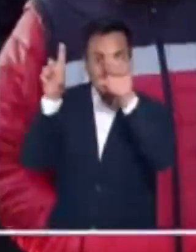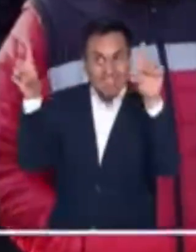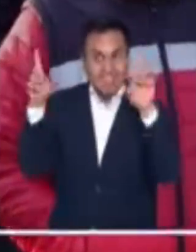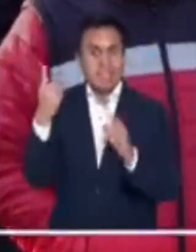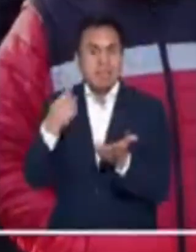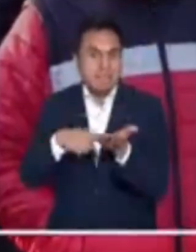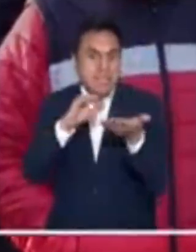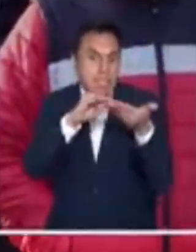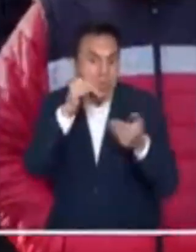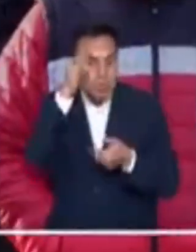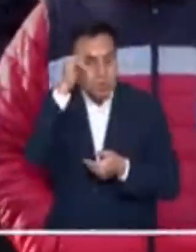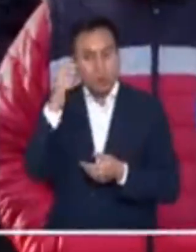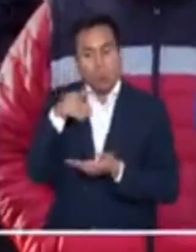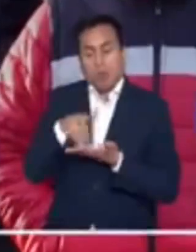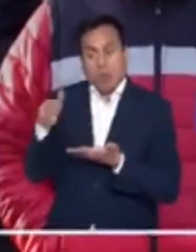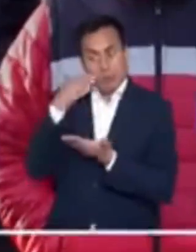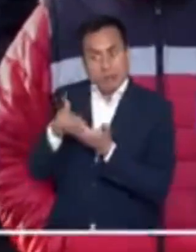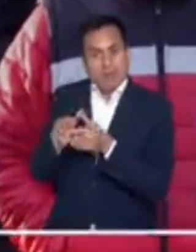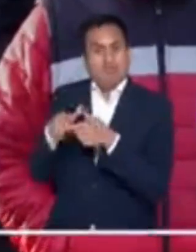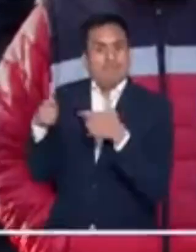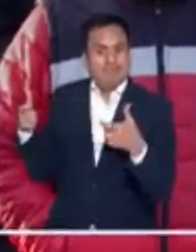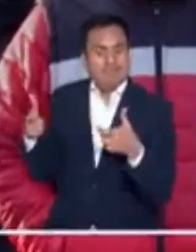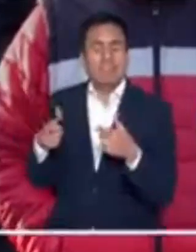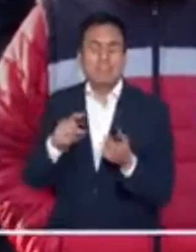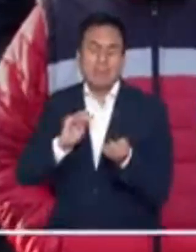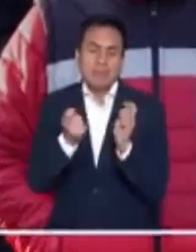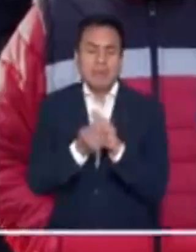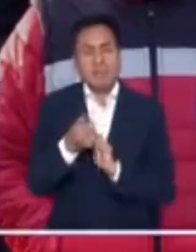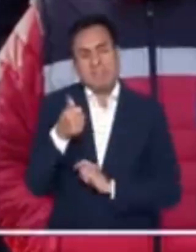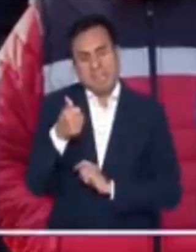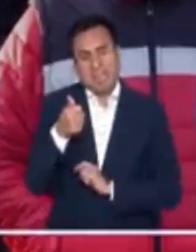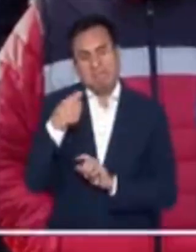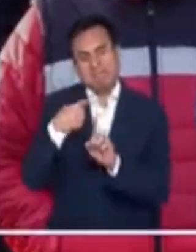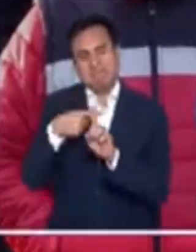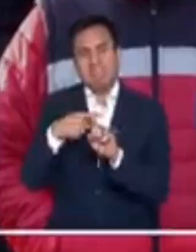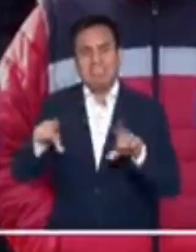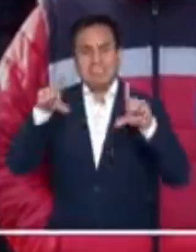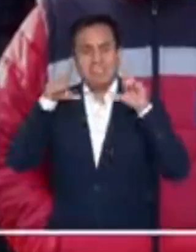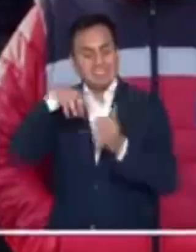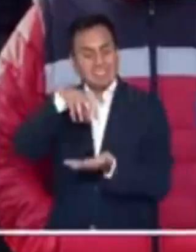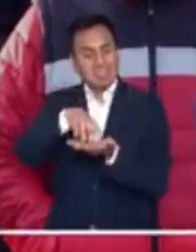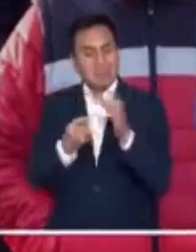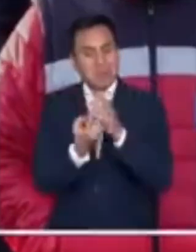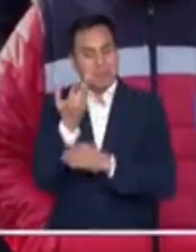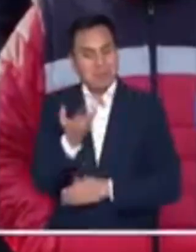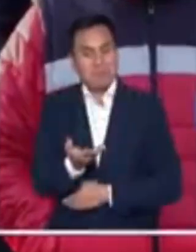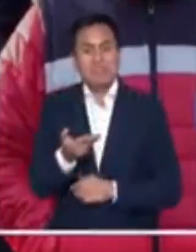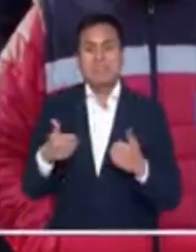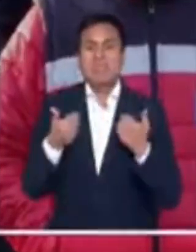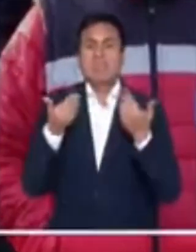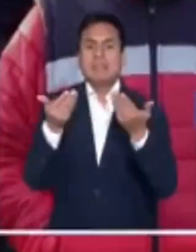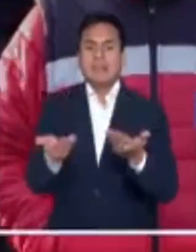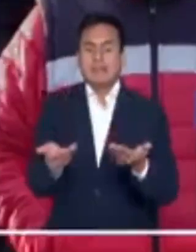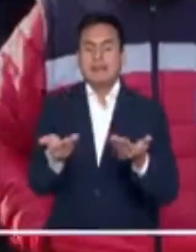1.000 disculpas por 1.000.000 de beneficios. Este lugar va a cambiar para bien, va a ser un nuevo rostro de la ciudad y creo que le da de alguna